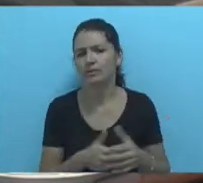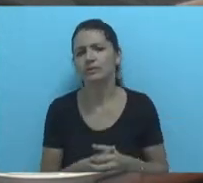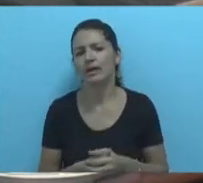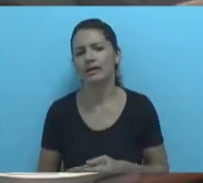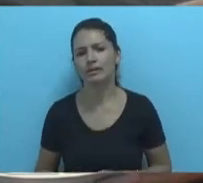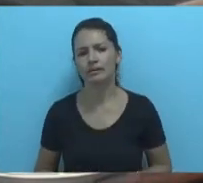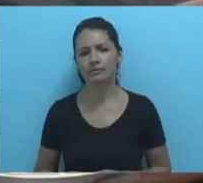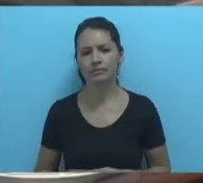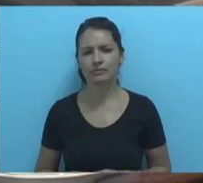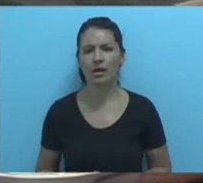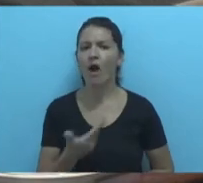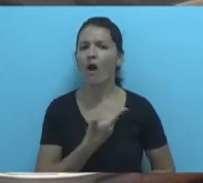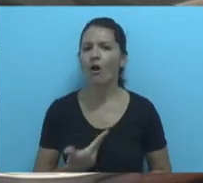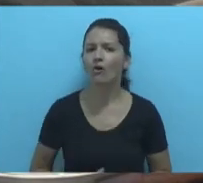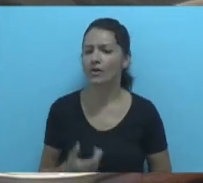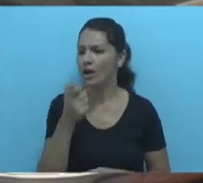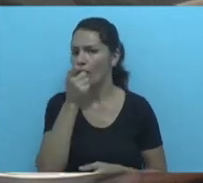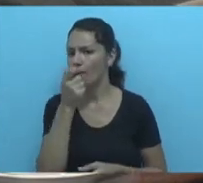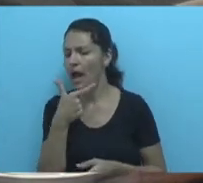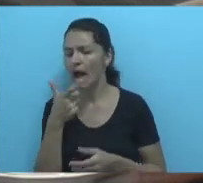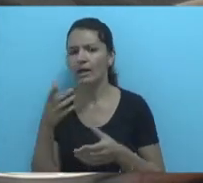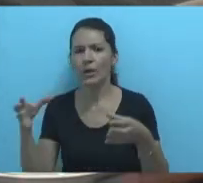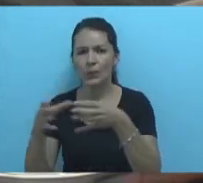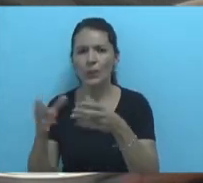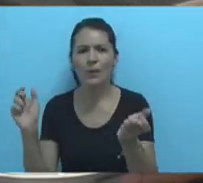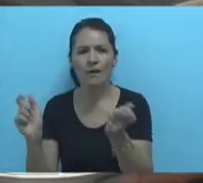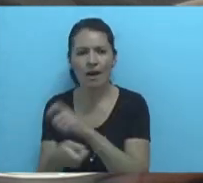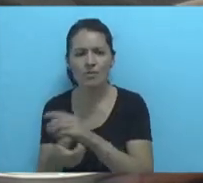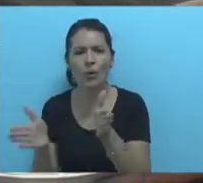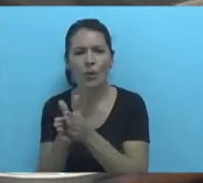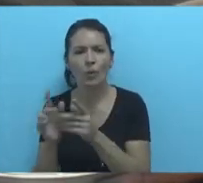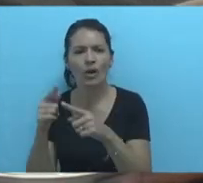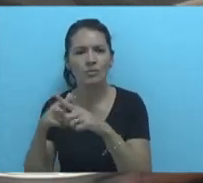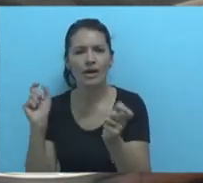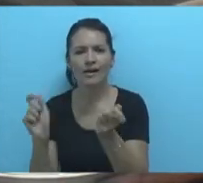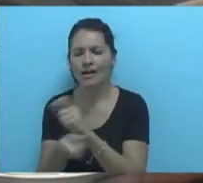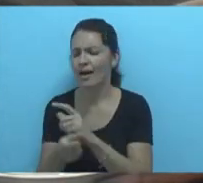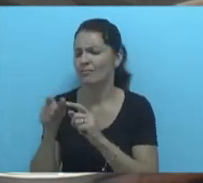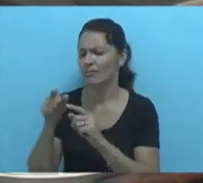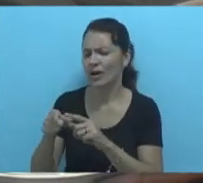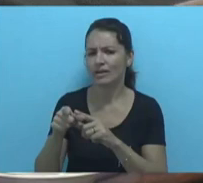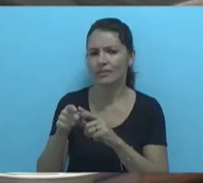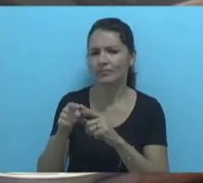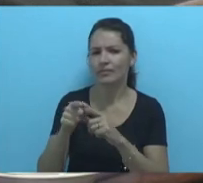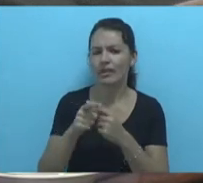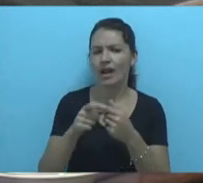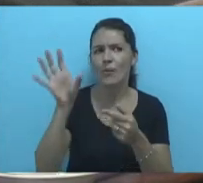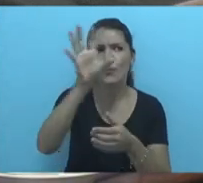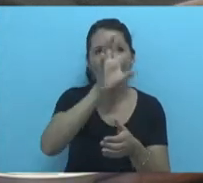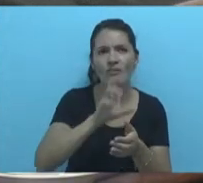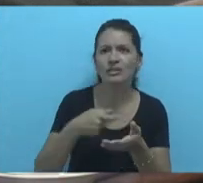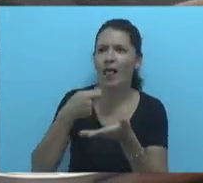Martínez, en el gobierno anterior de Juntos por el Cambio hubo una reducción de recursos que llegaban al interior.